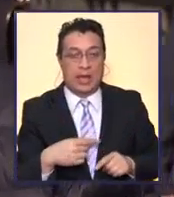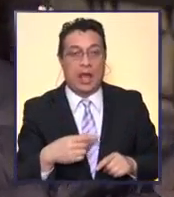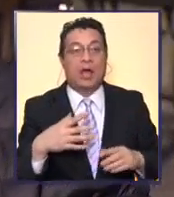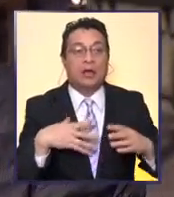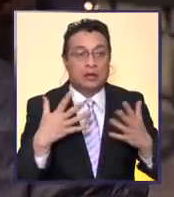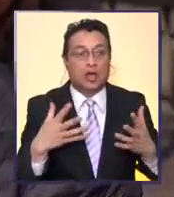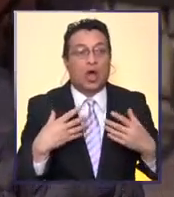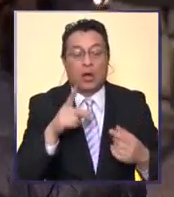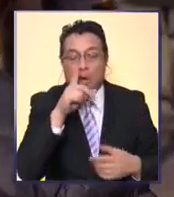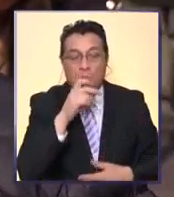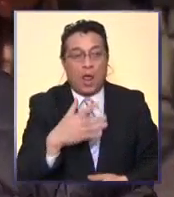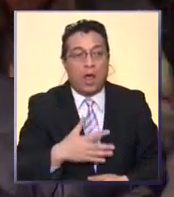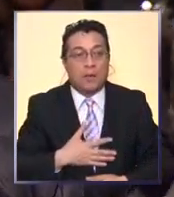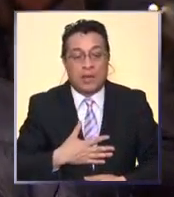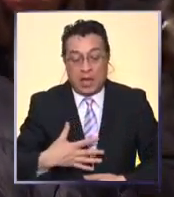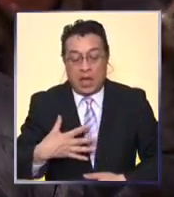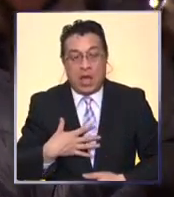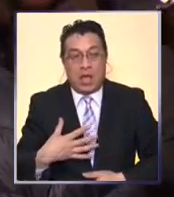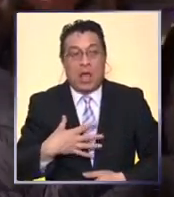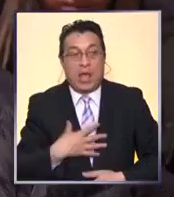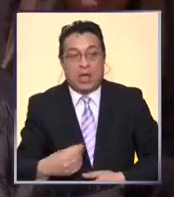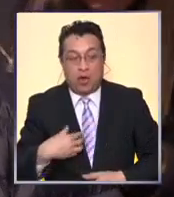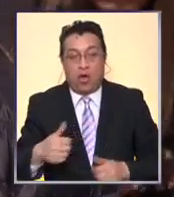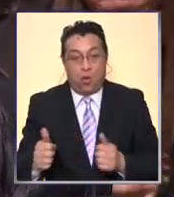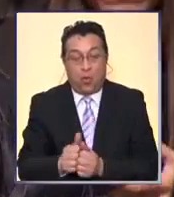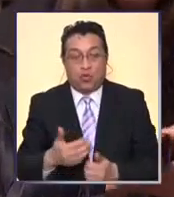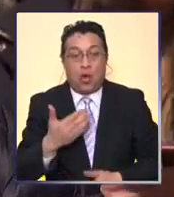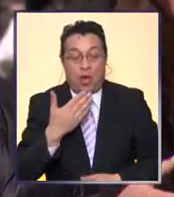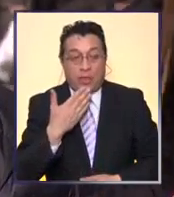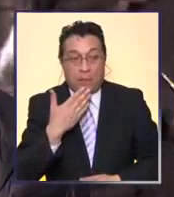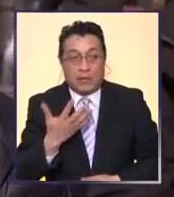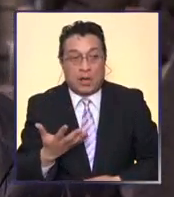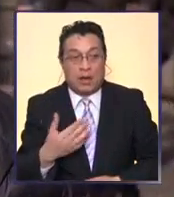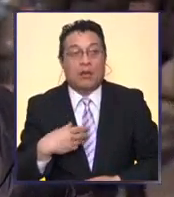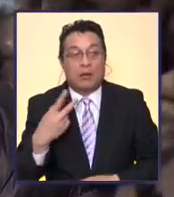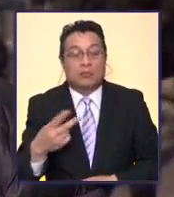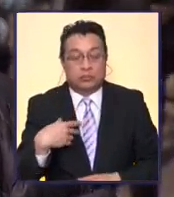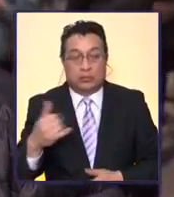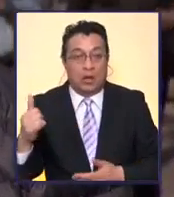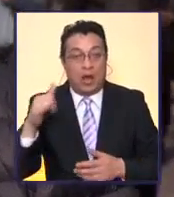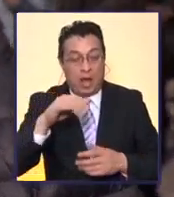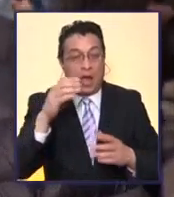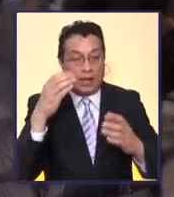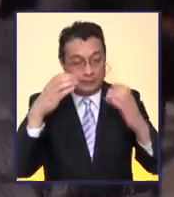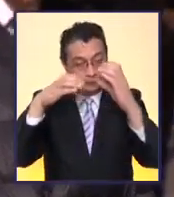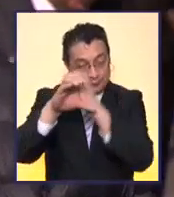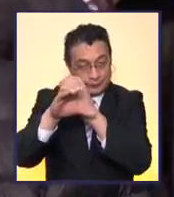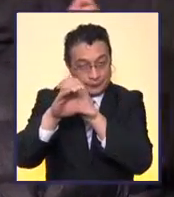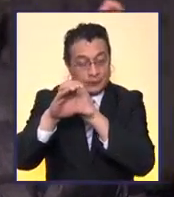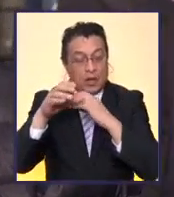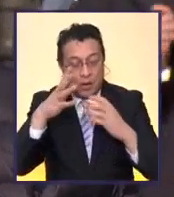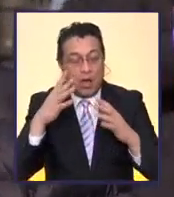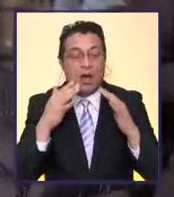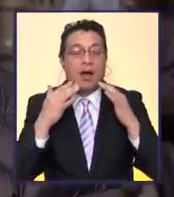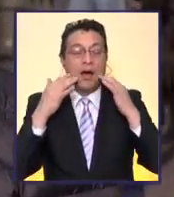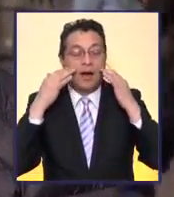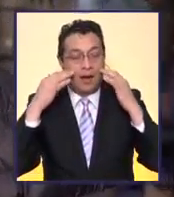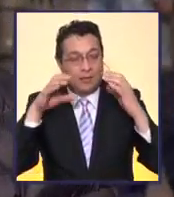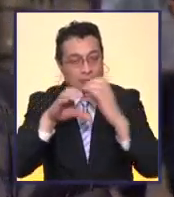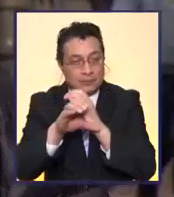como mis hijos estaban conmigo también, porque hicimos por Skype. Y todo el tiempo está